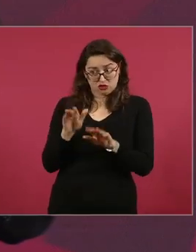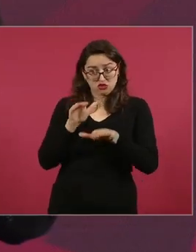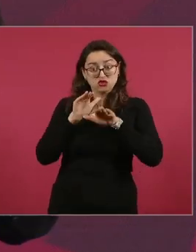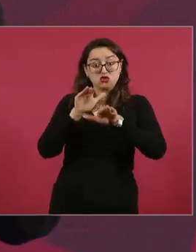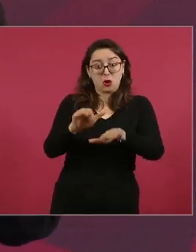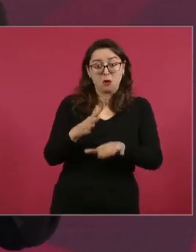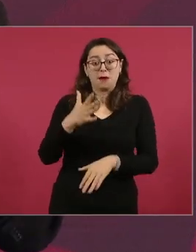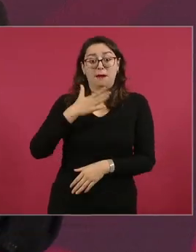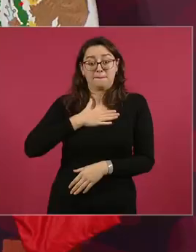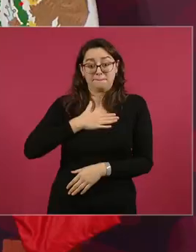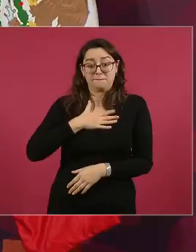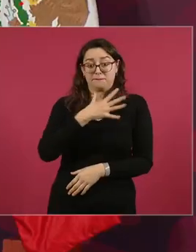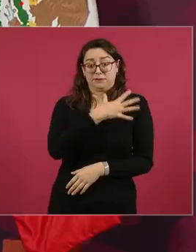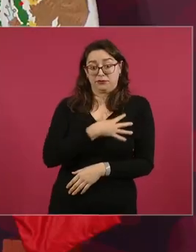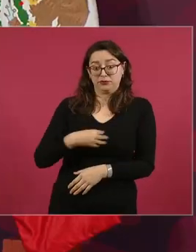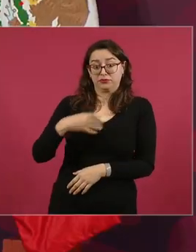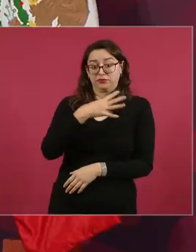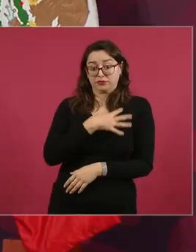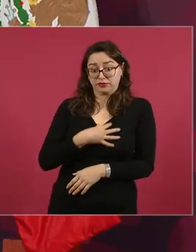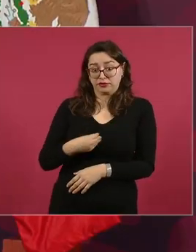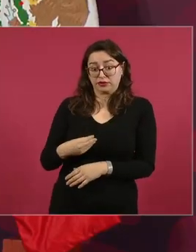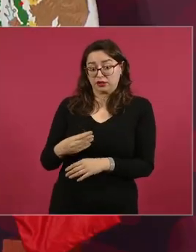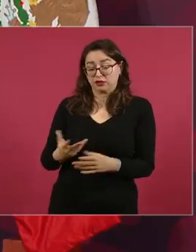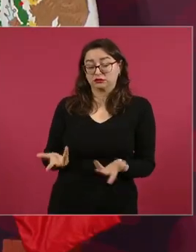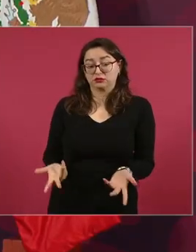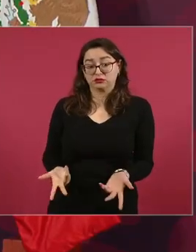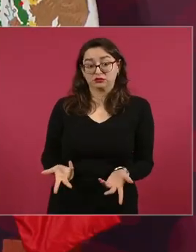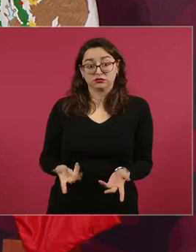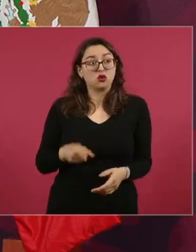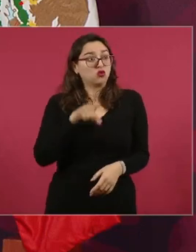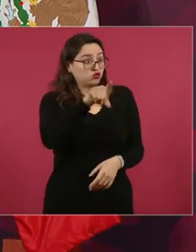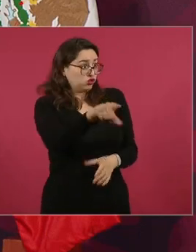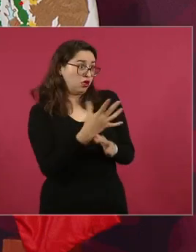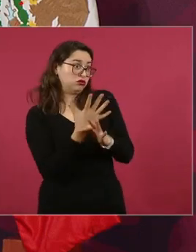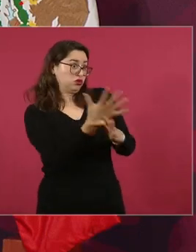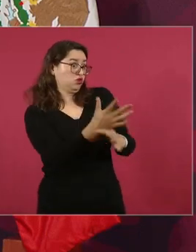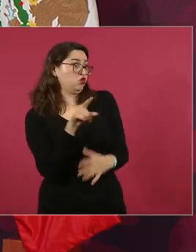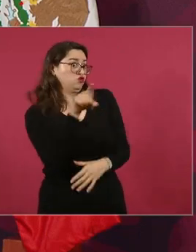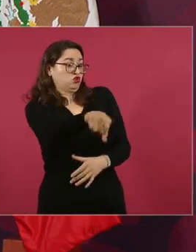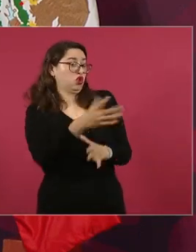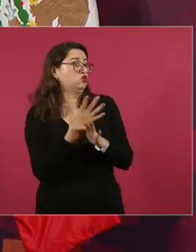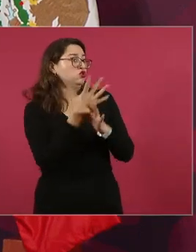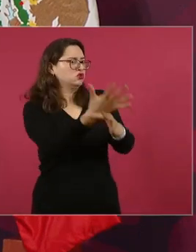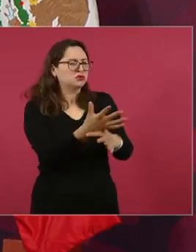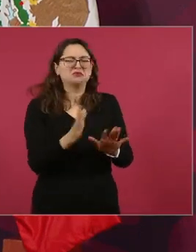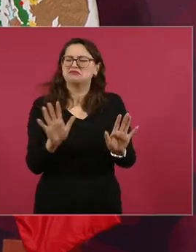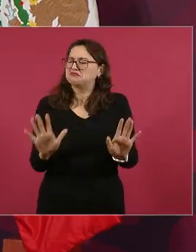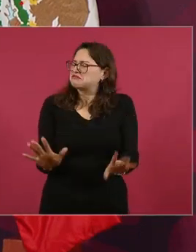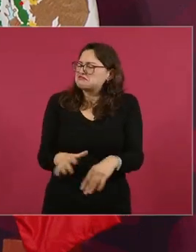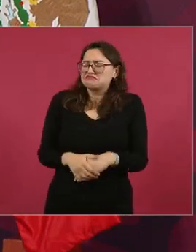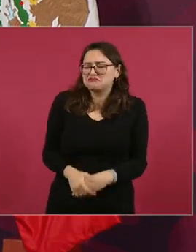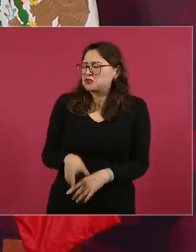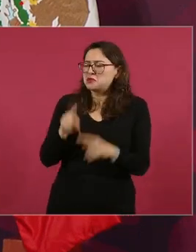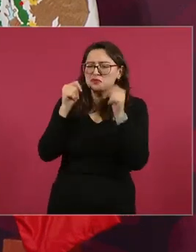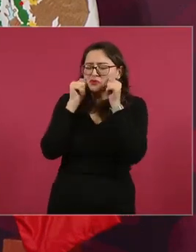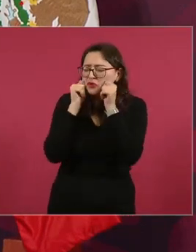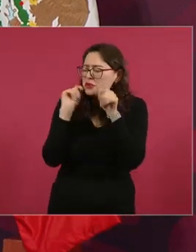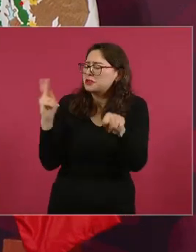Sí, porque usted lo mencionó, que, yo no lo había mencionado, pero sí. usted lo trajo a colación. Es que no tenemos nada que